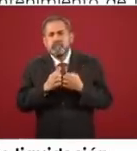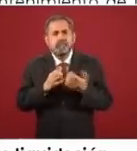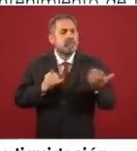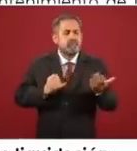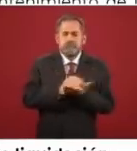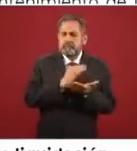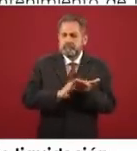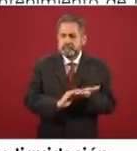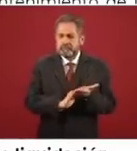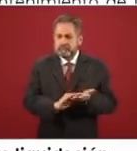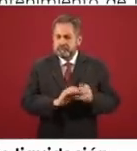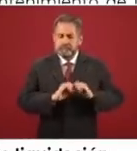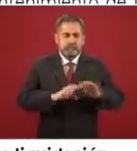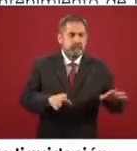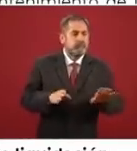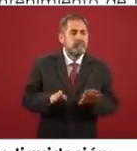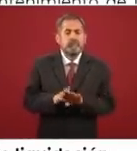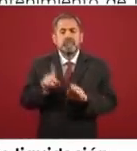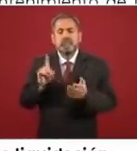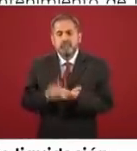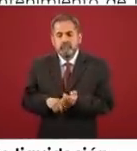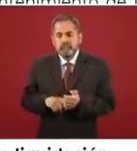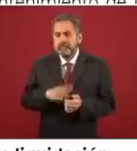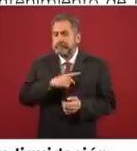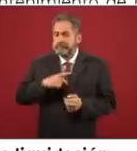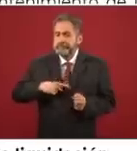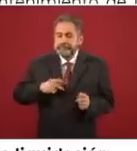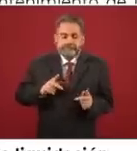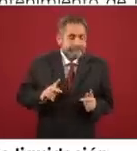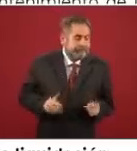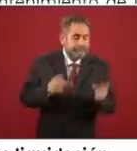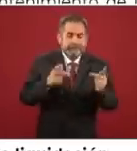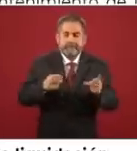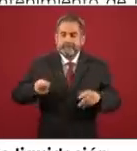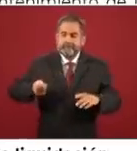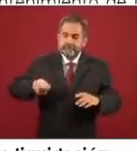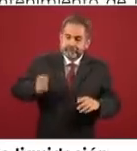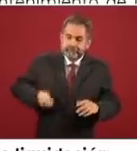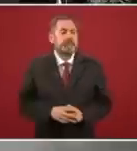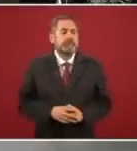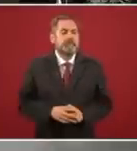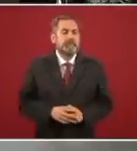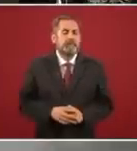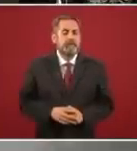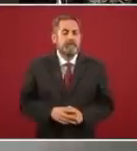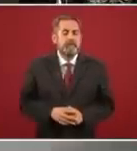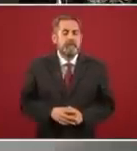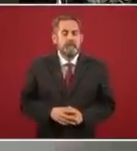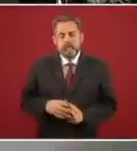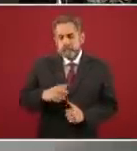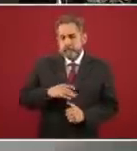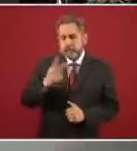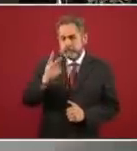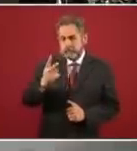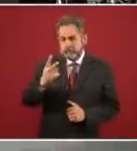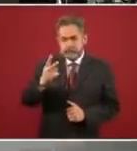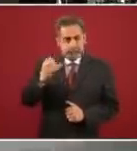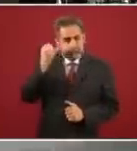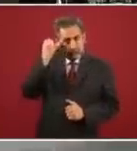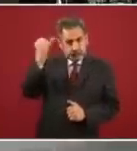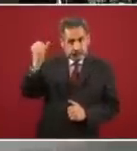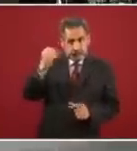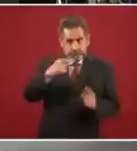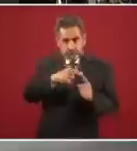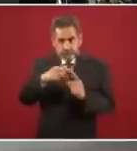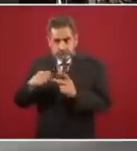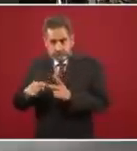como el valor de un bien que se tiene que vender, subastar, liquidar. Hay dos conceptos para el pago